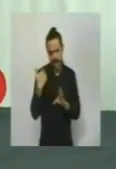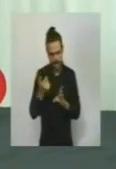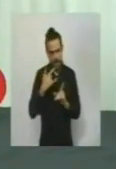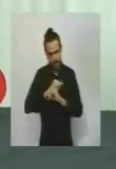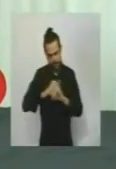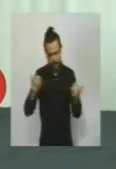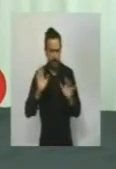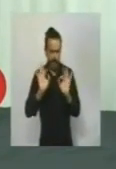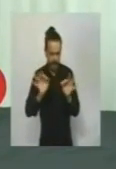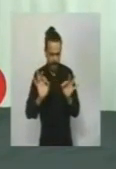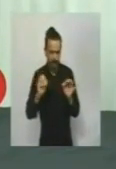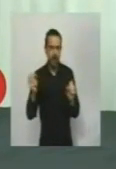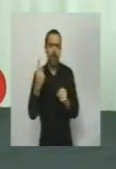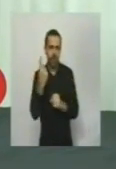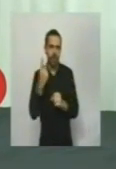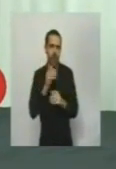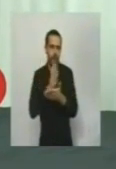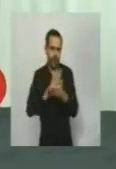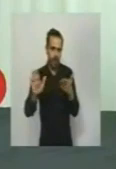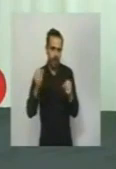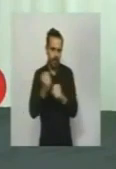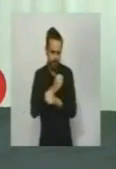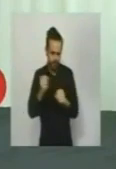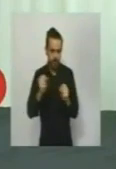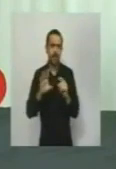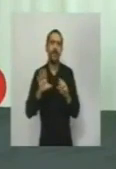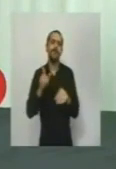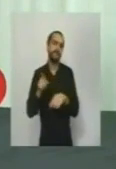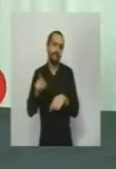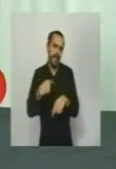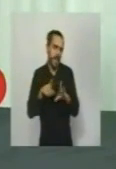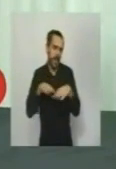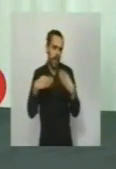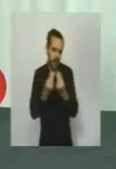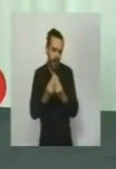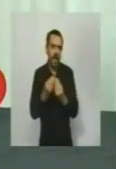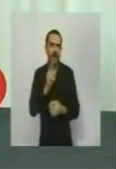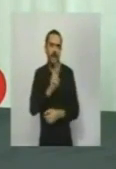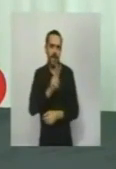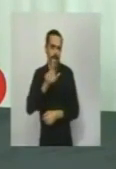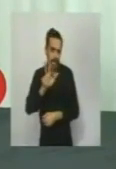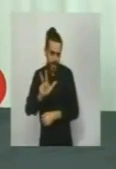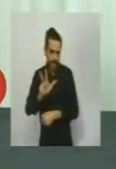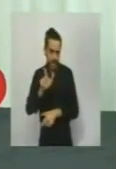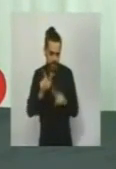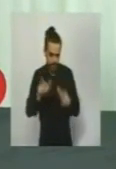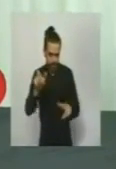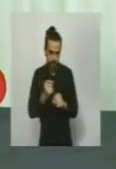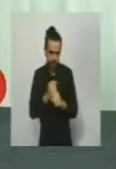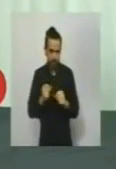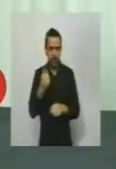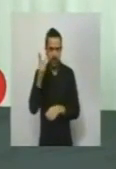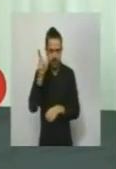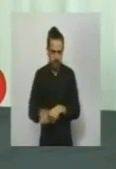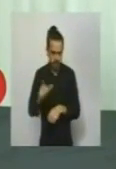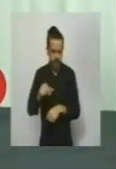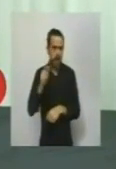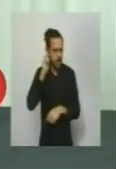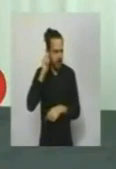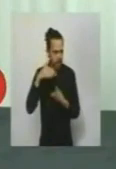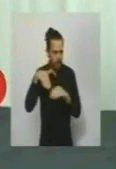hay un nuevo caso positivo en la provincia, tenemos 23 en total. Se trata de una adulta mayor, oriunda de